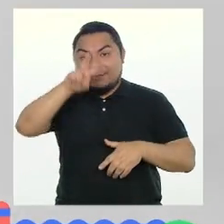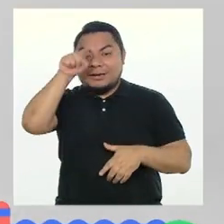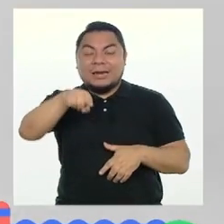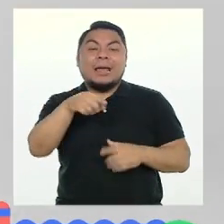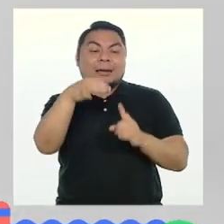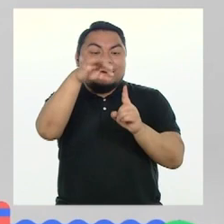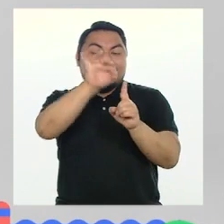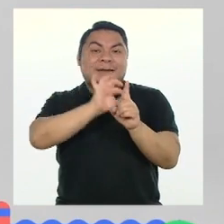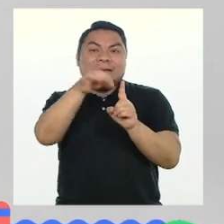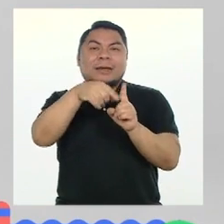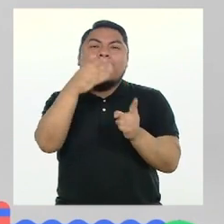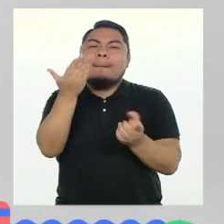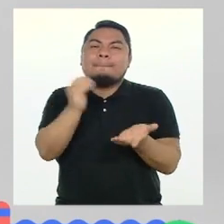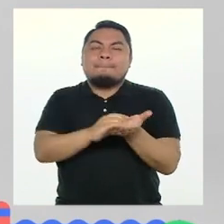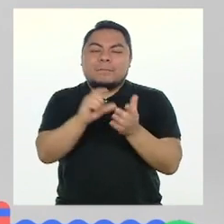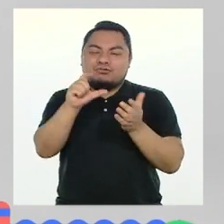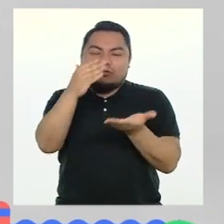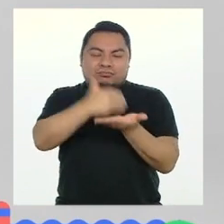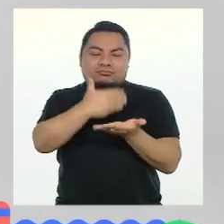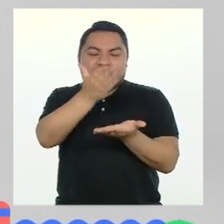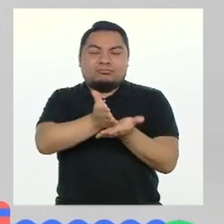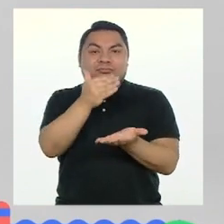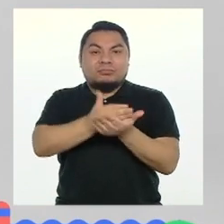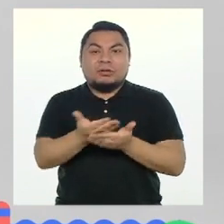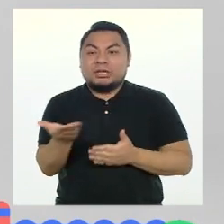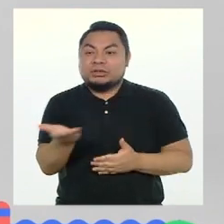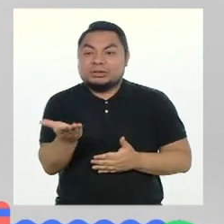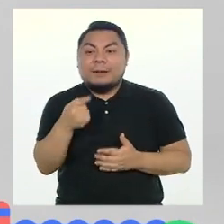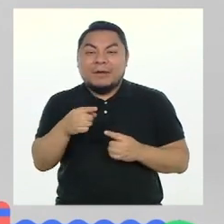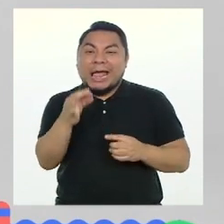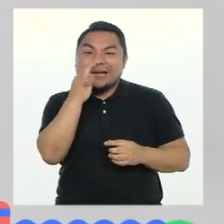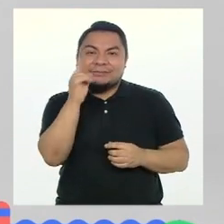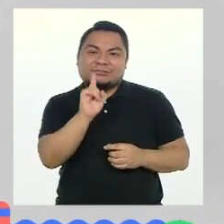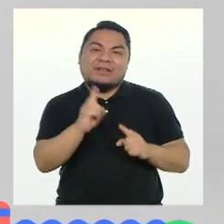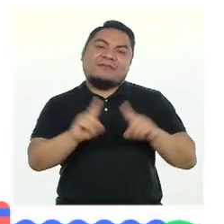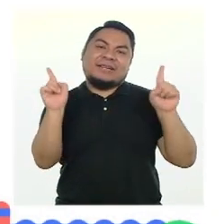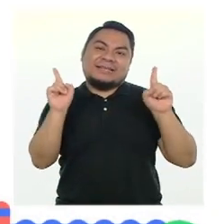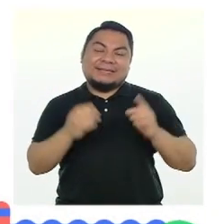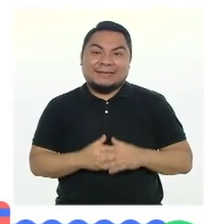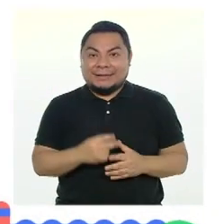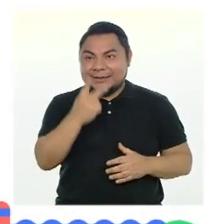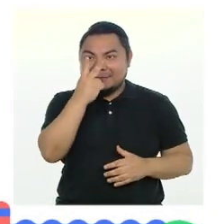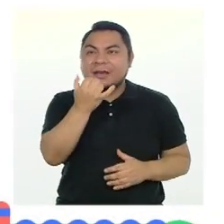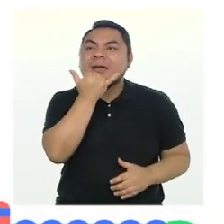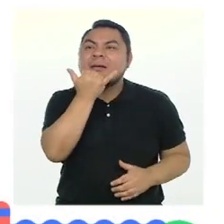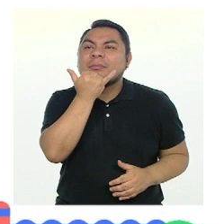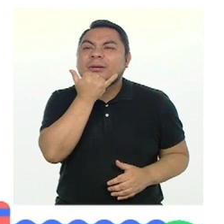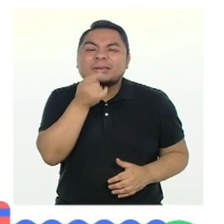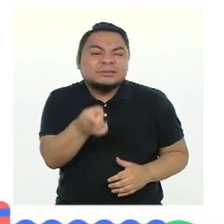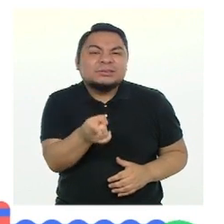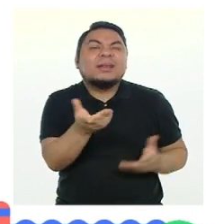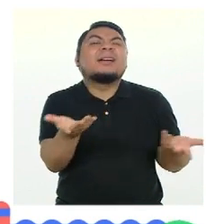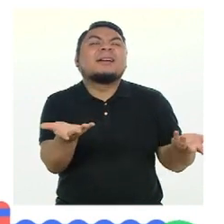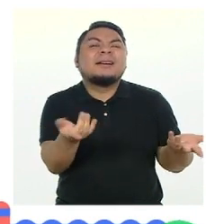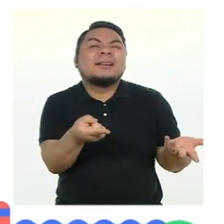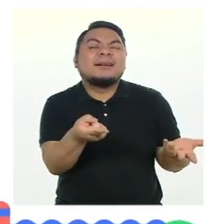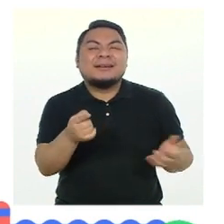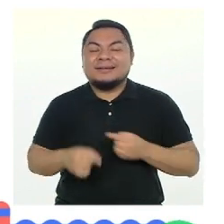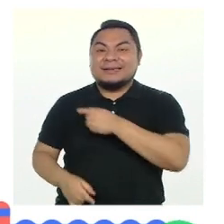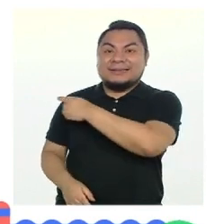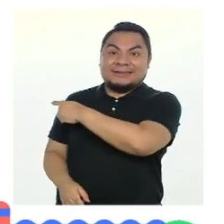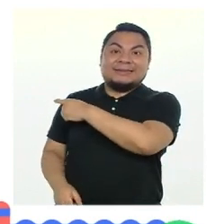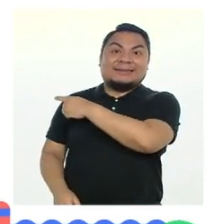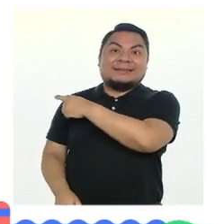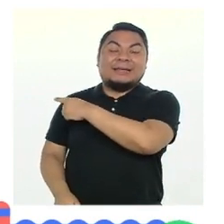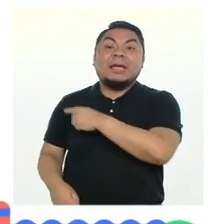lo cortan más grueso y se fríe, pero no queda como chifle. Miren, ¿qué pasó acá? Yo